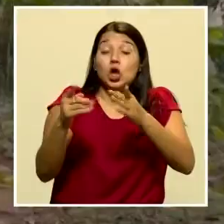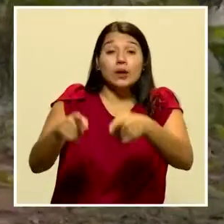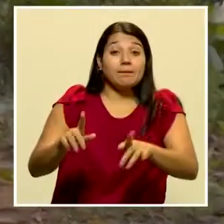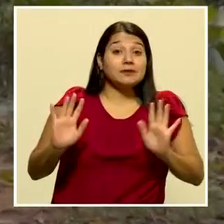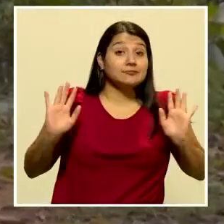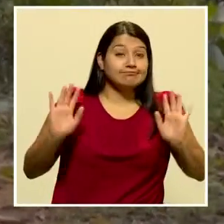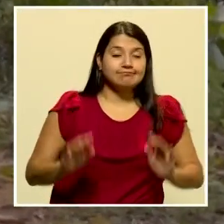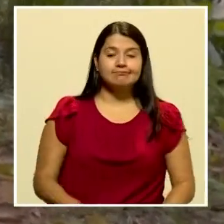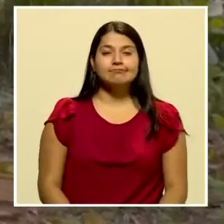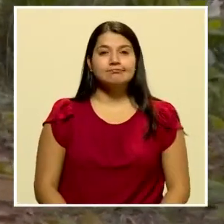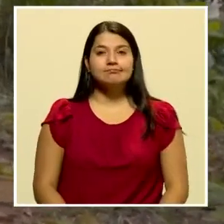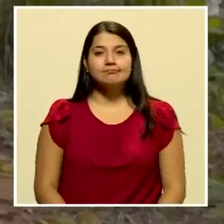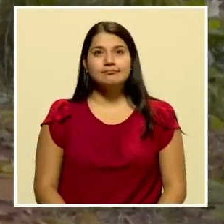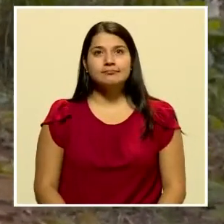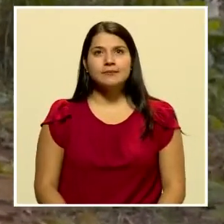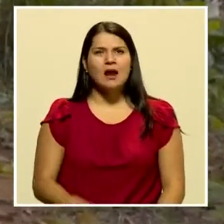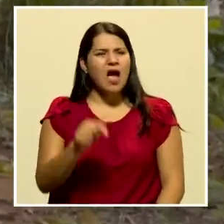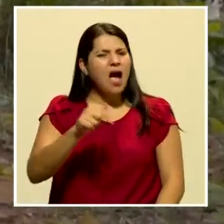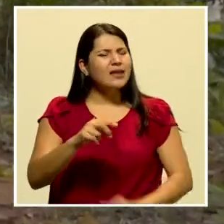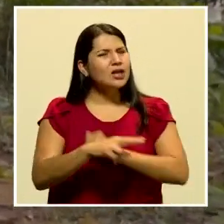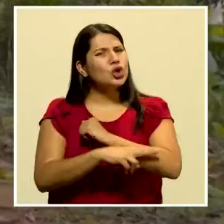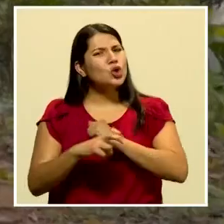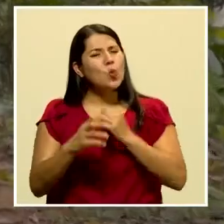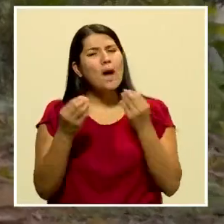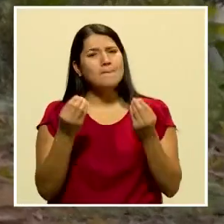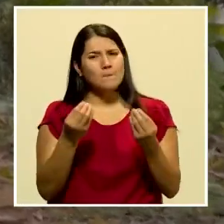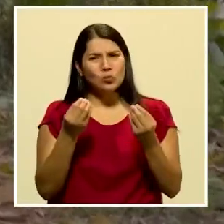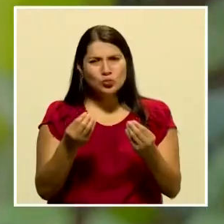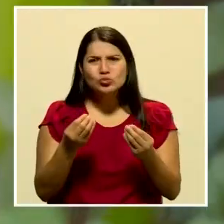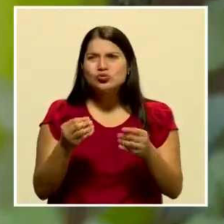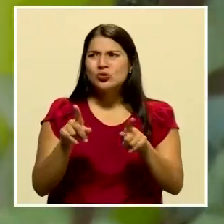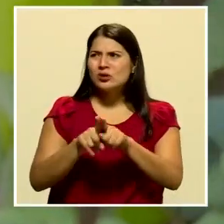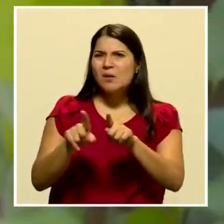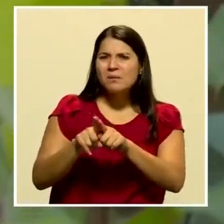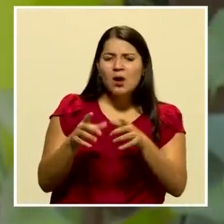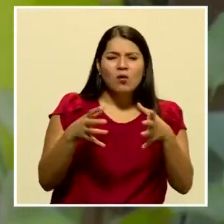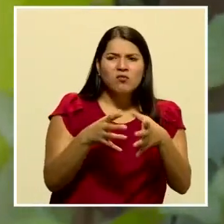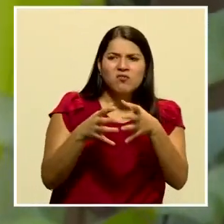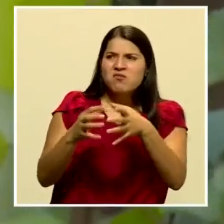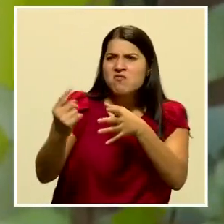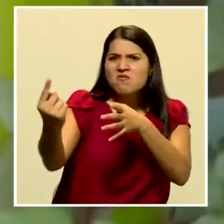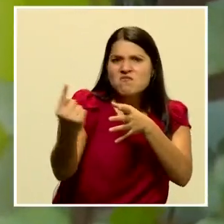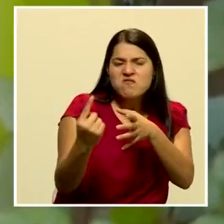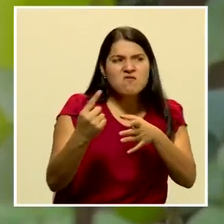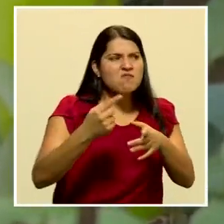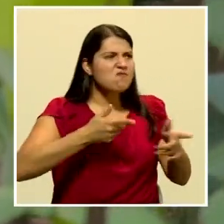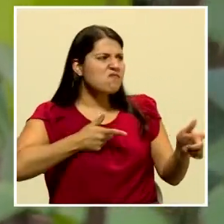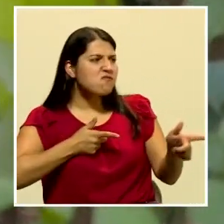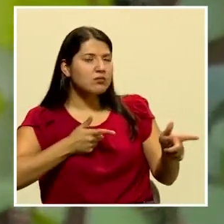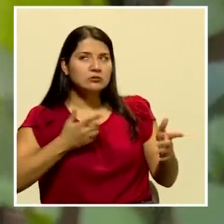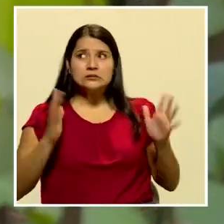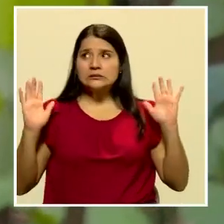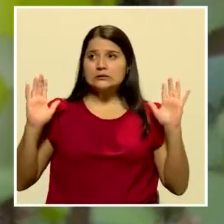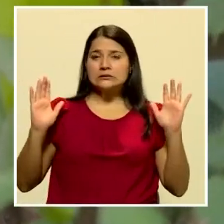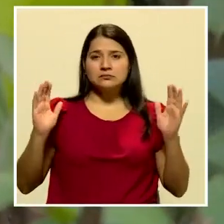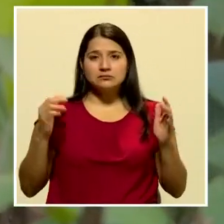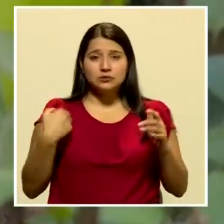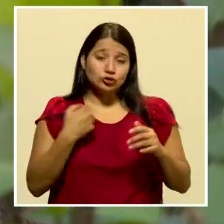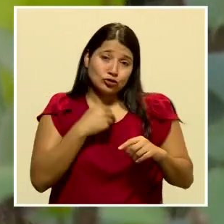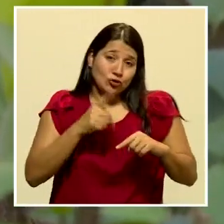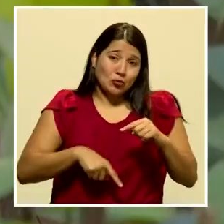más. Esa selva me han dicho que hay mucho robo, han pasado, han asaltado, han matado. Pero igual nosotros no hay otro camino